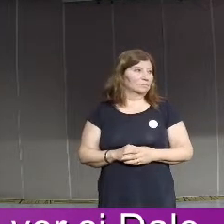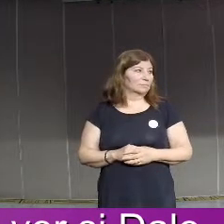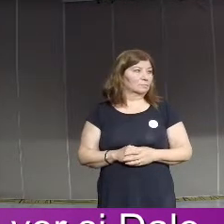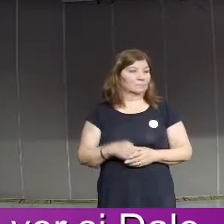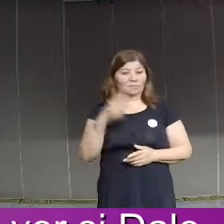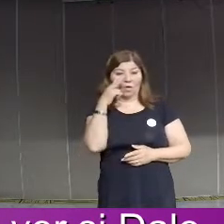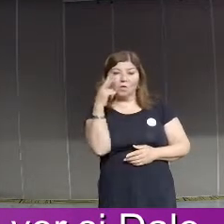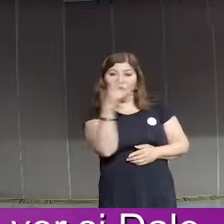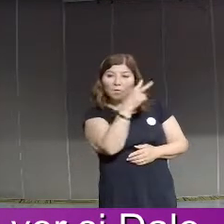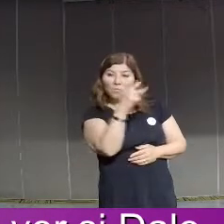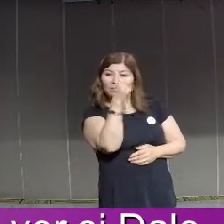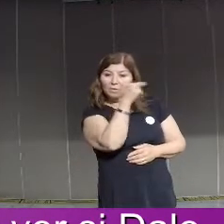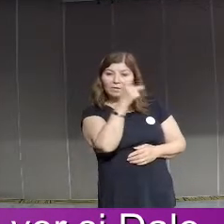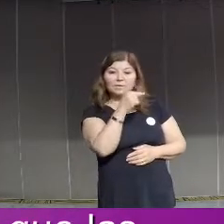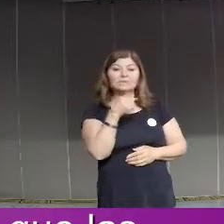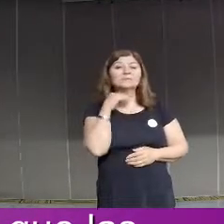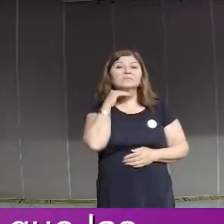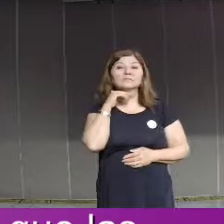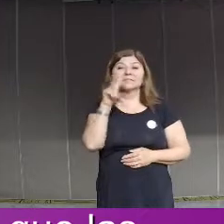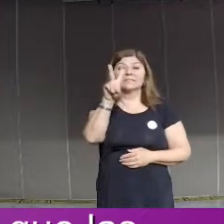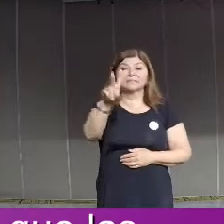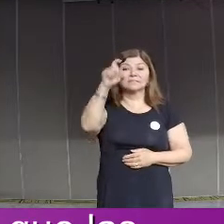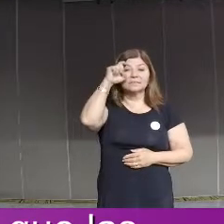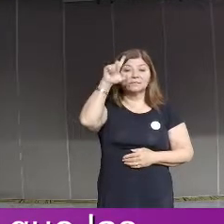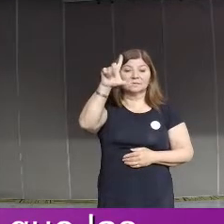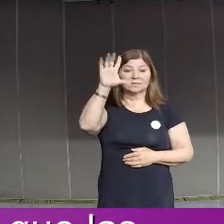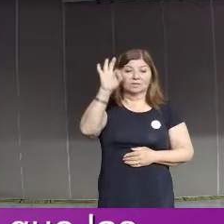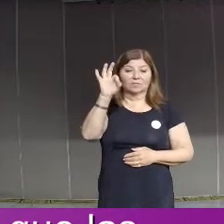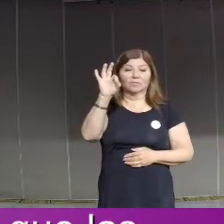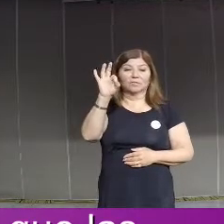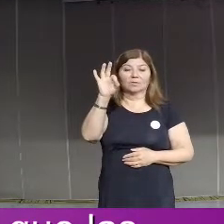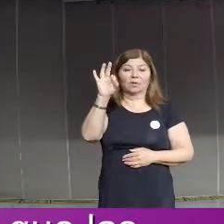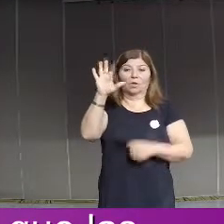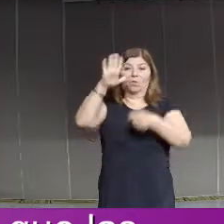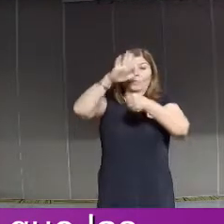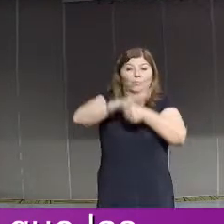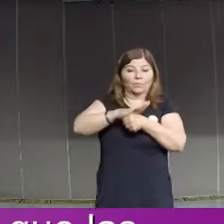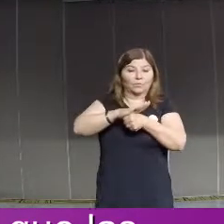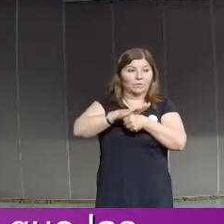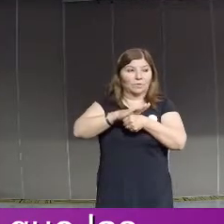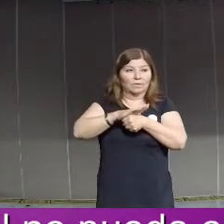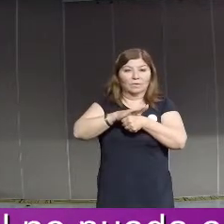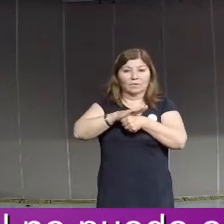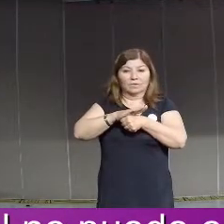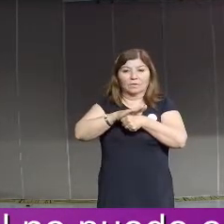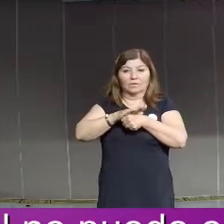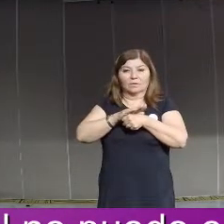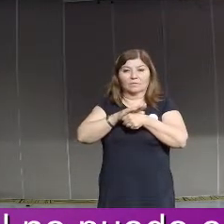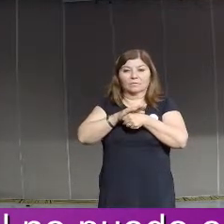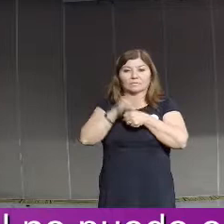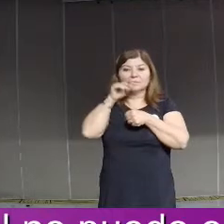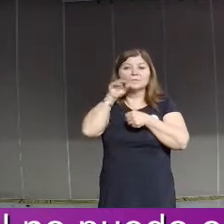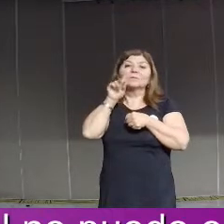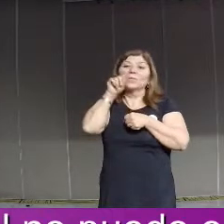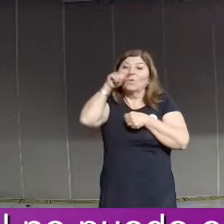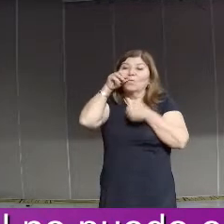por arriba es el velo, ¿sí? Lo que produce el cierre del velo para que la comida no sea expulsada por la nariz.